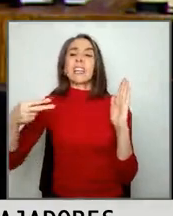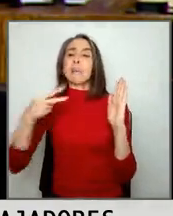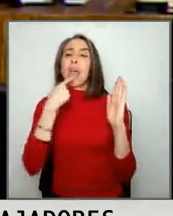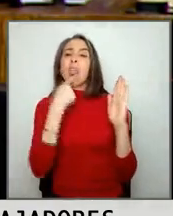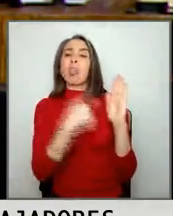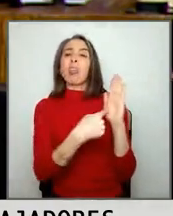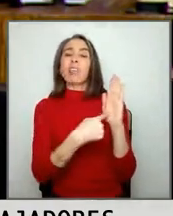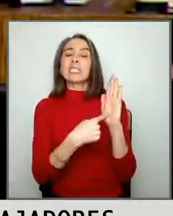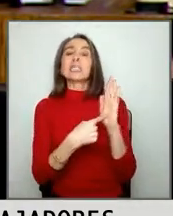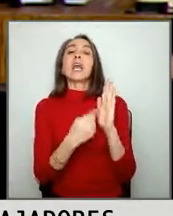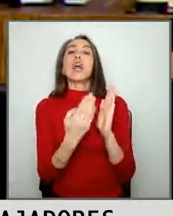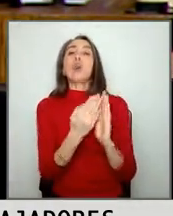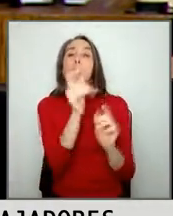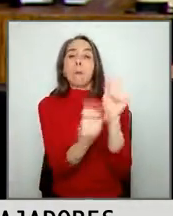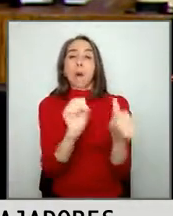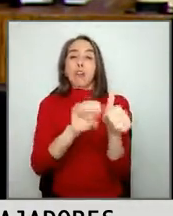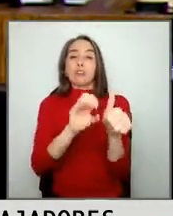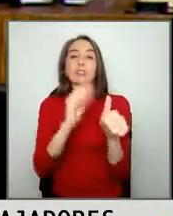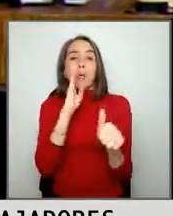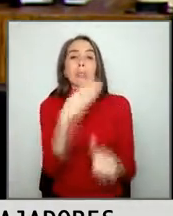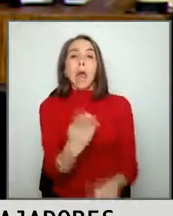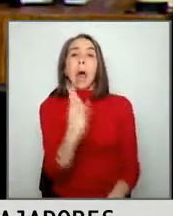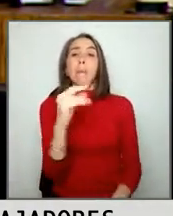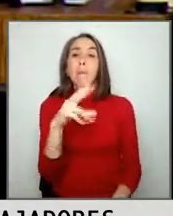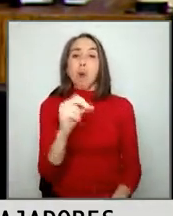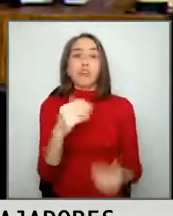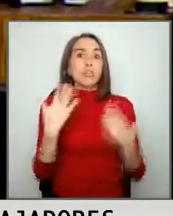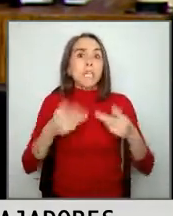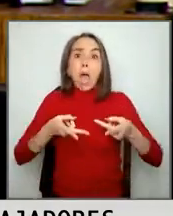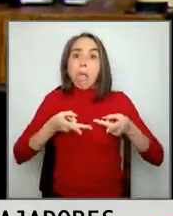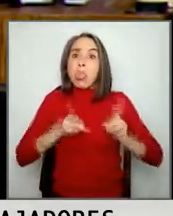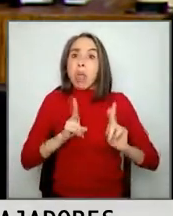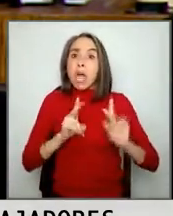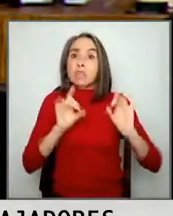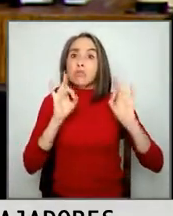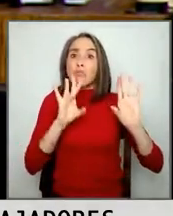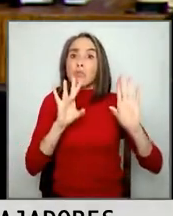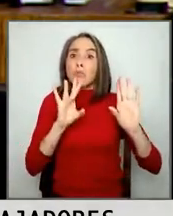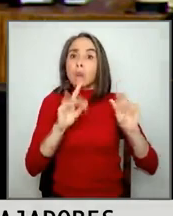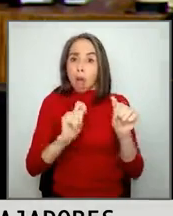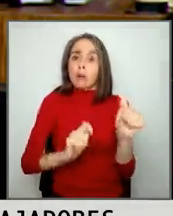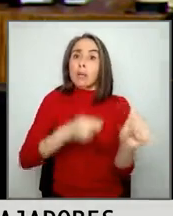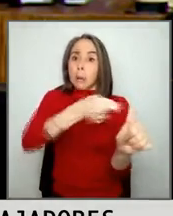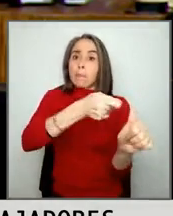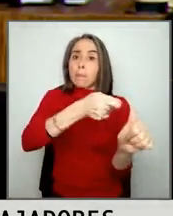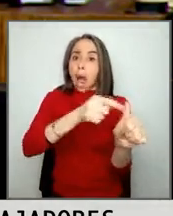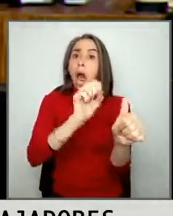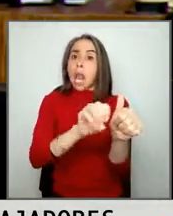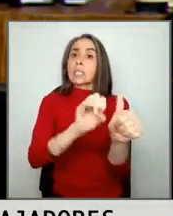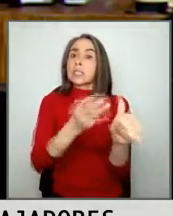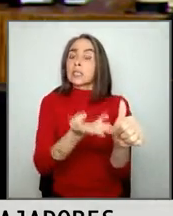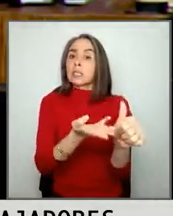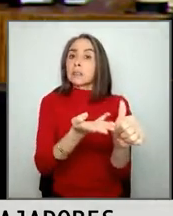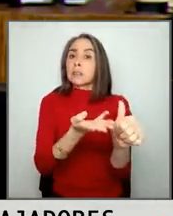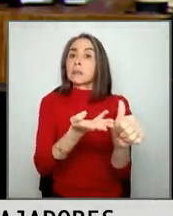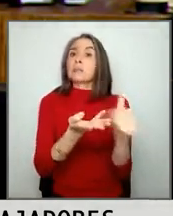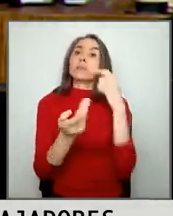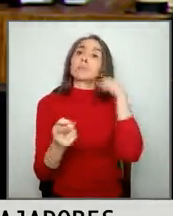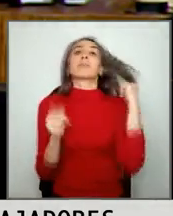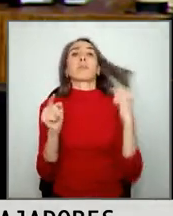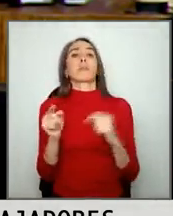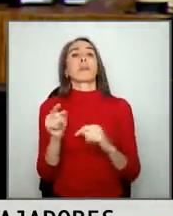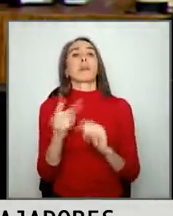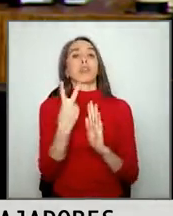que por derecho tienen los trabajadores asistentes de la educación es así que en base a dos proyectos